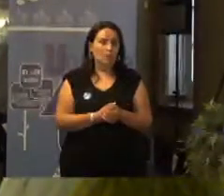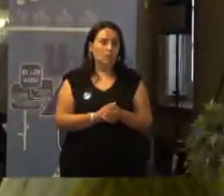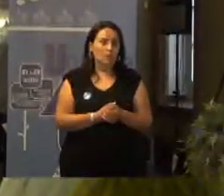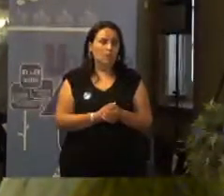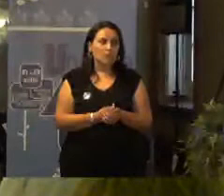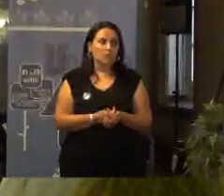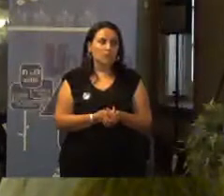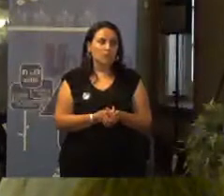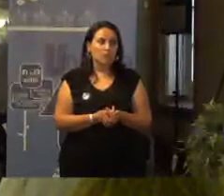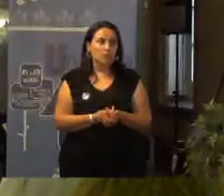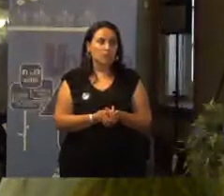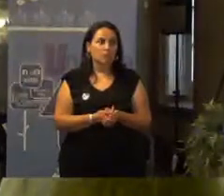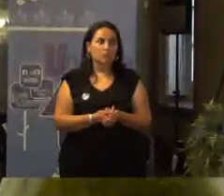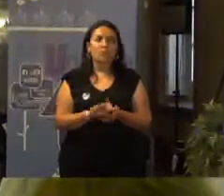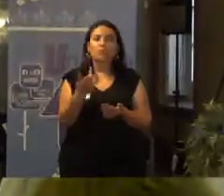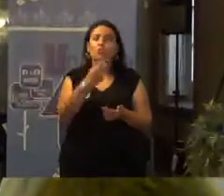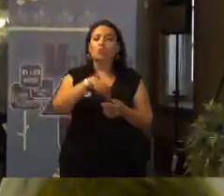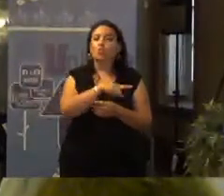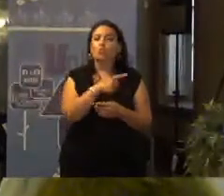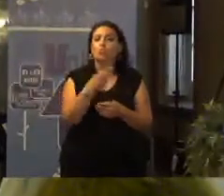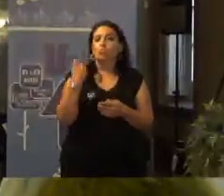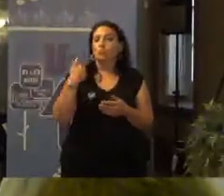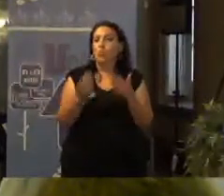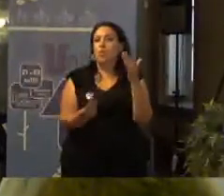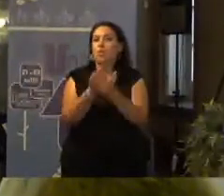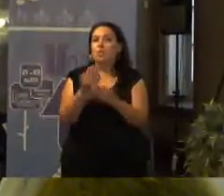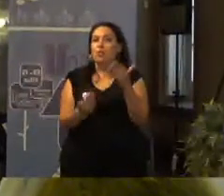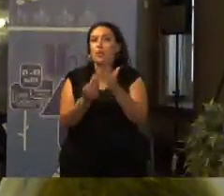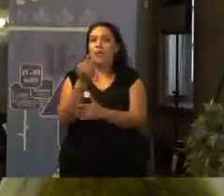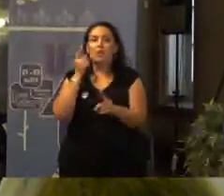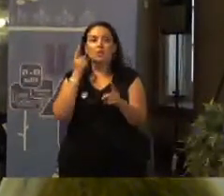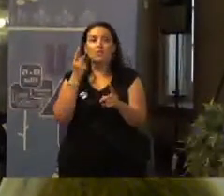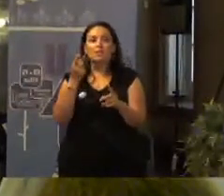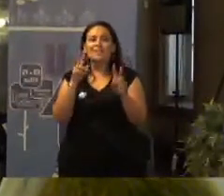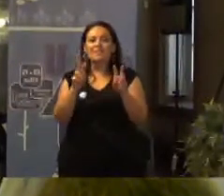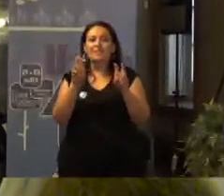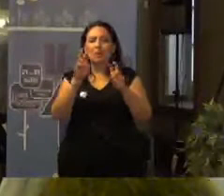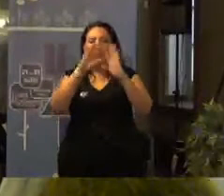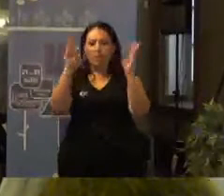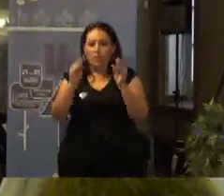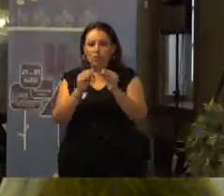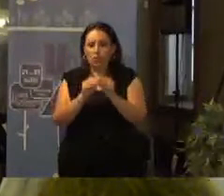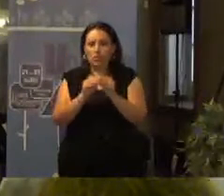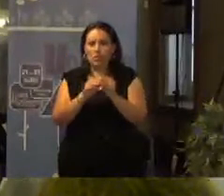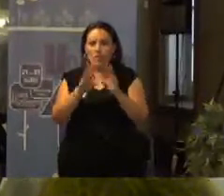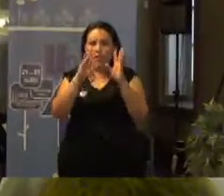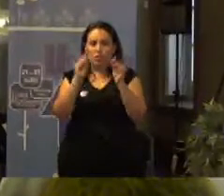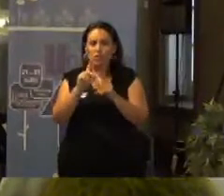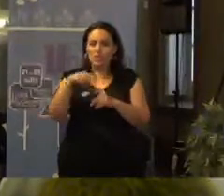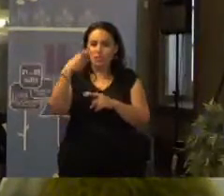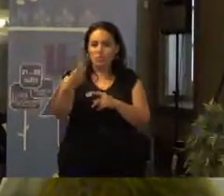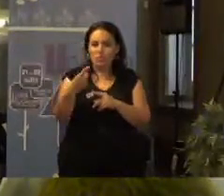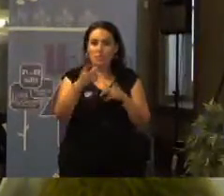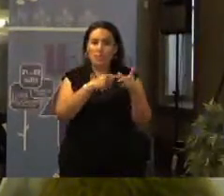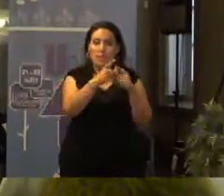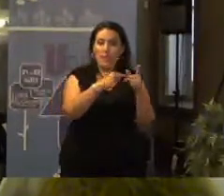pois unhas xornadas sobre a diagnose e a prognose do que significaba o Tratado de Maastricht entre o